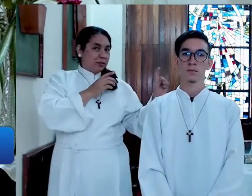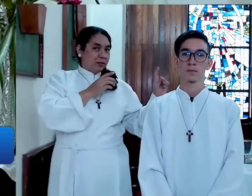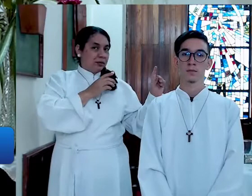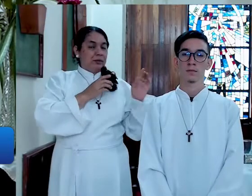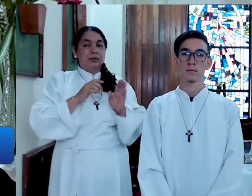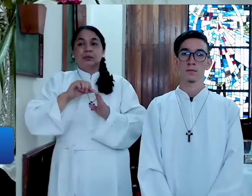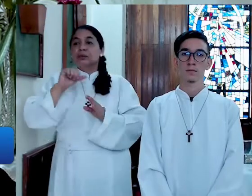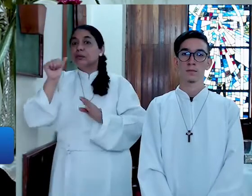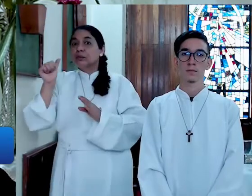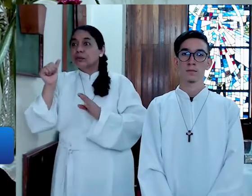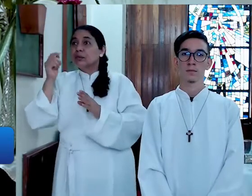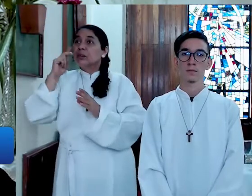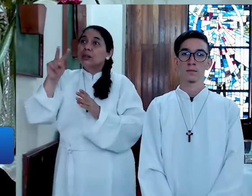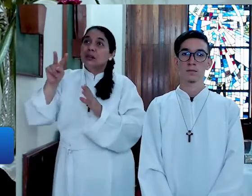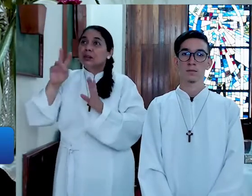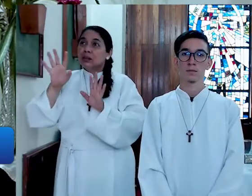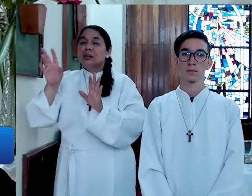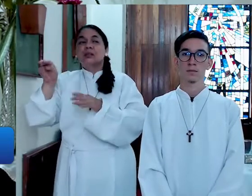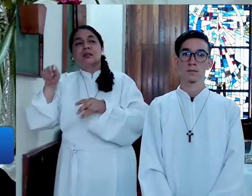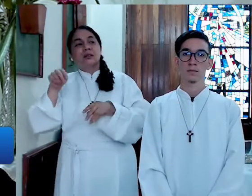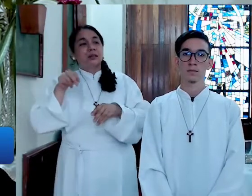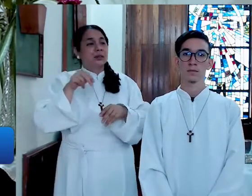decían: «Hemos visto al Señor».